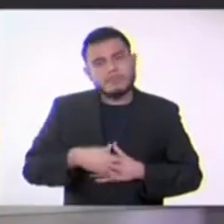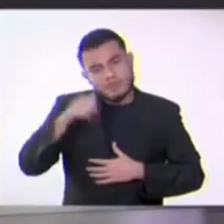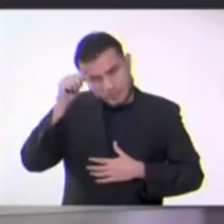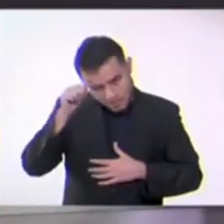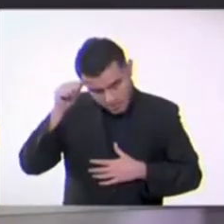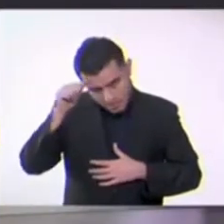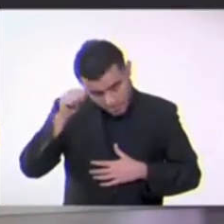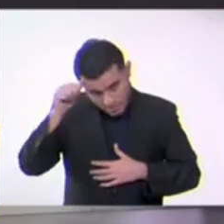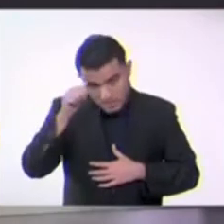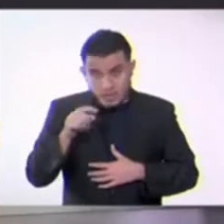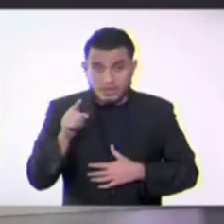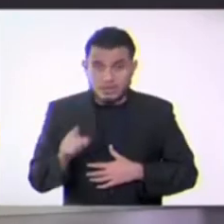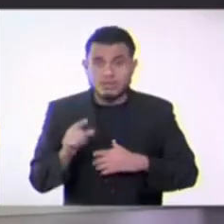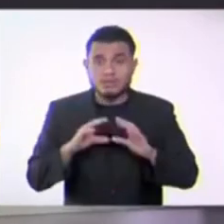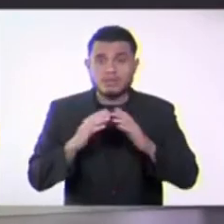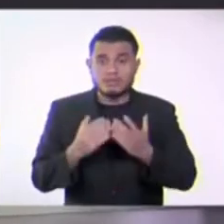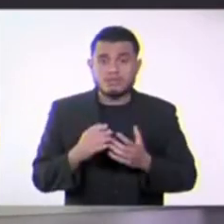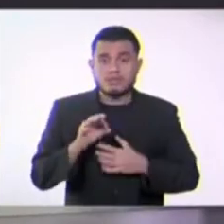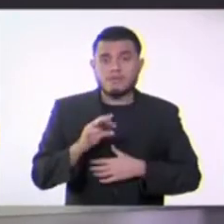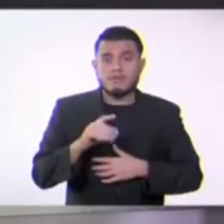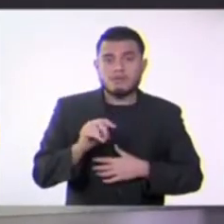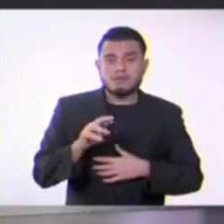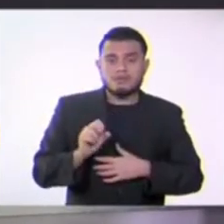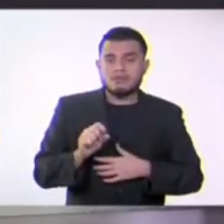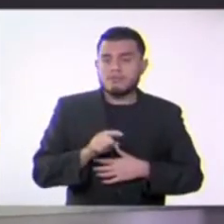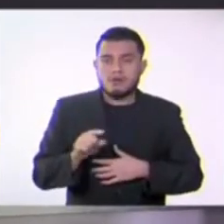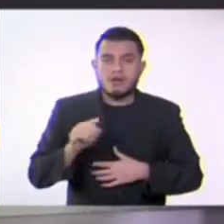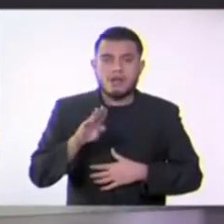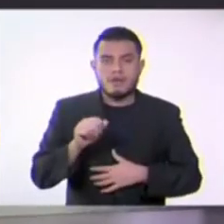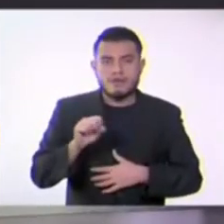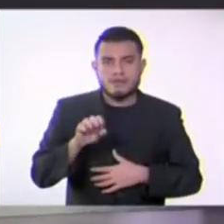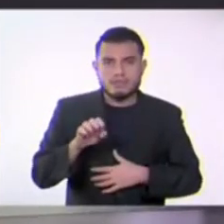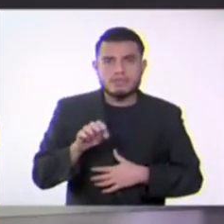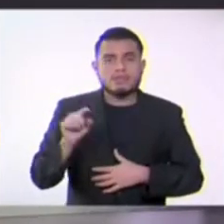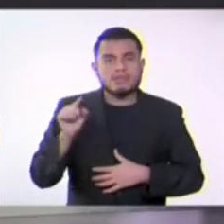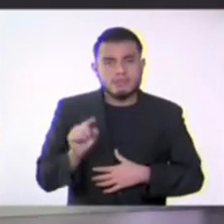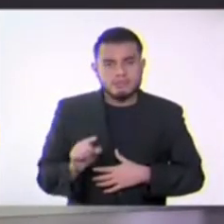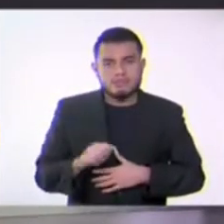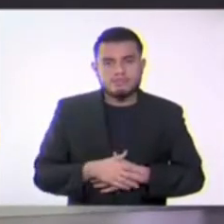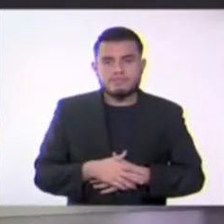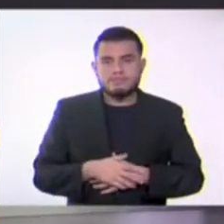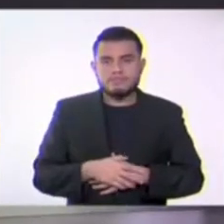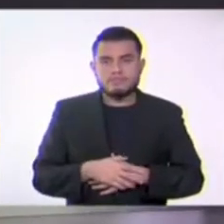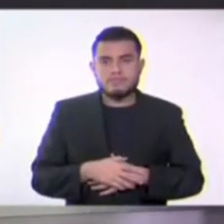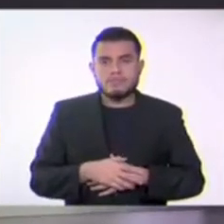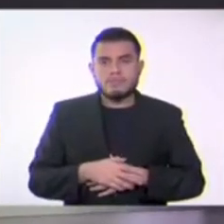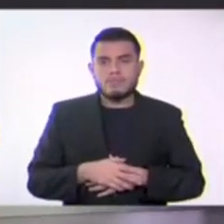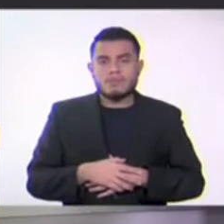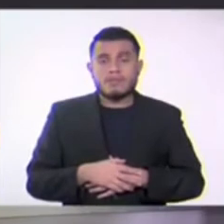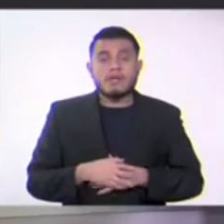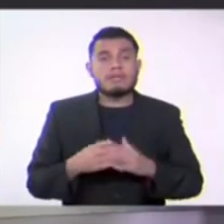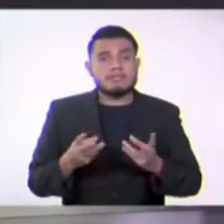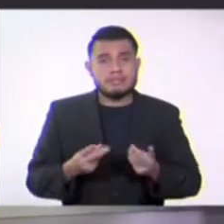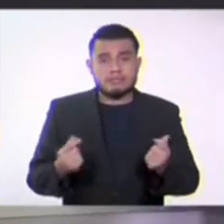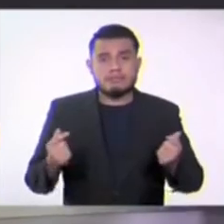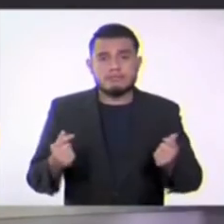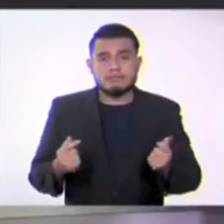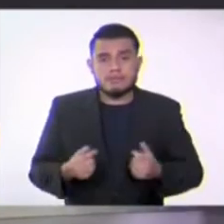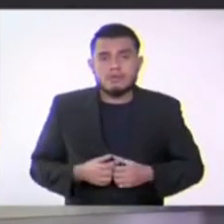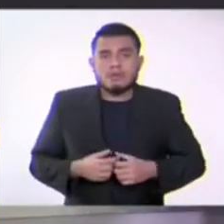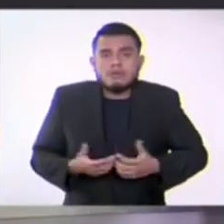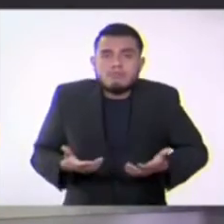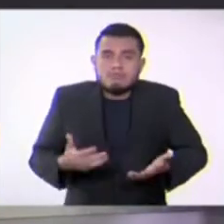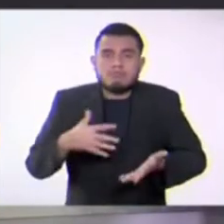entonces este tipo de factores, pero a la base de estos estaba la desintegración de una